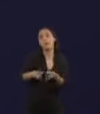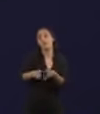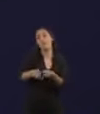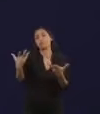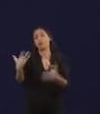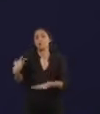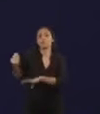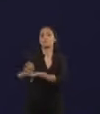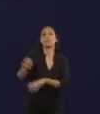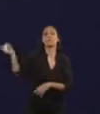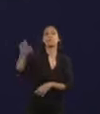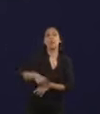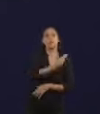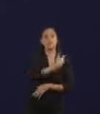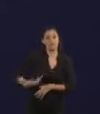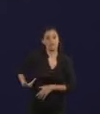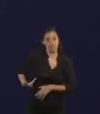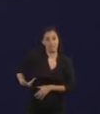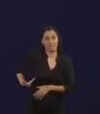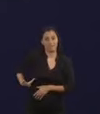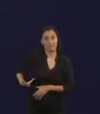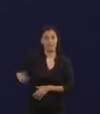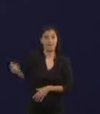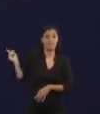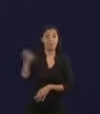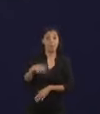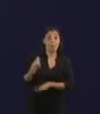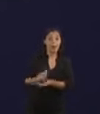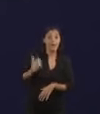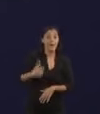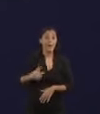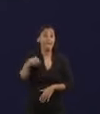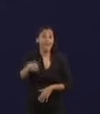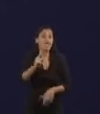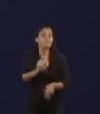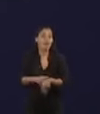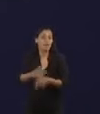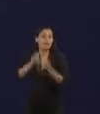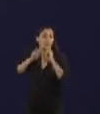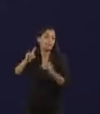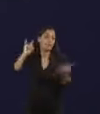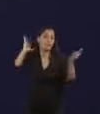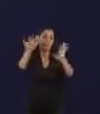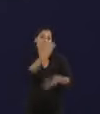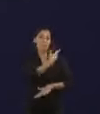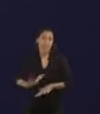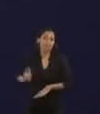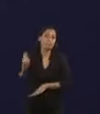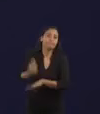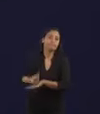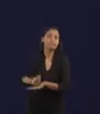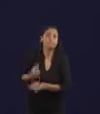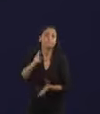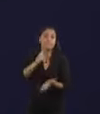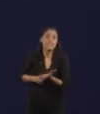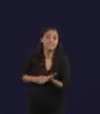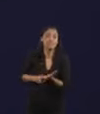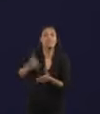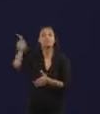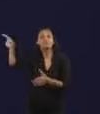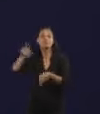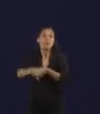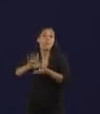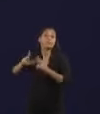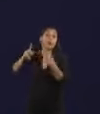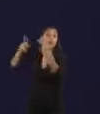eh Y no antes de todas maneras cuando el presidente tome la decisión sea durante el viaje o sea su regreso por supuesto